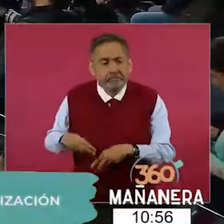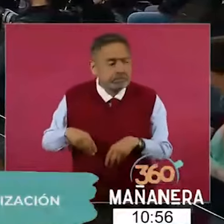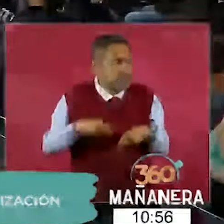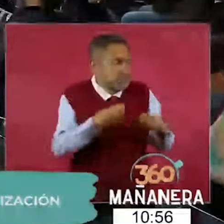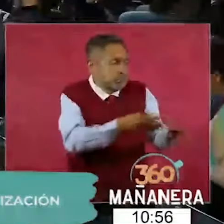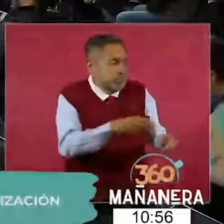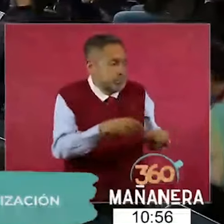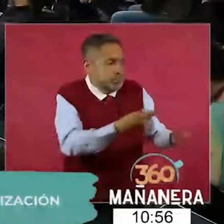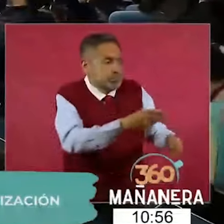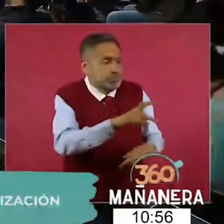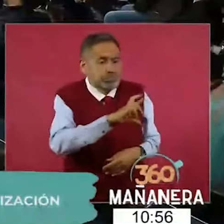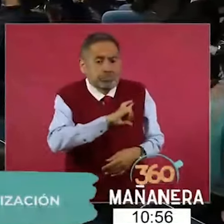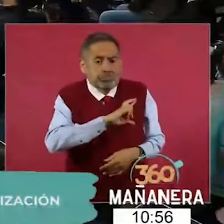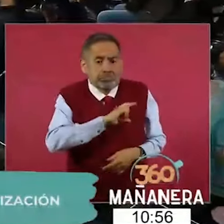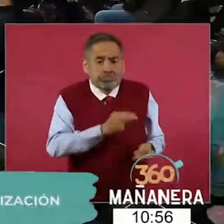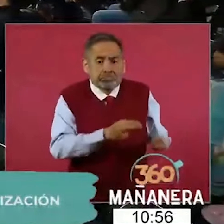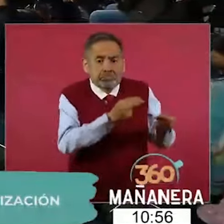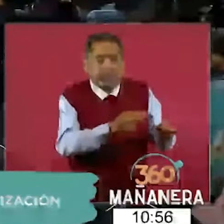conocidos,